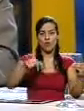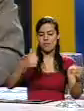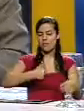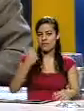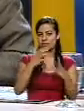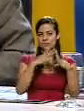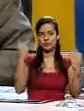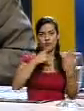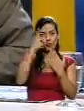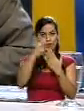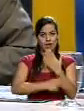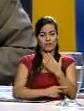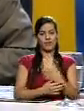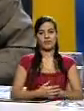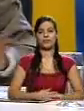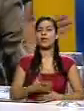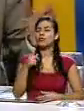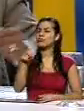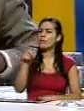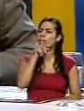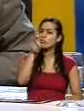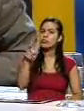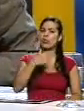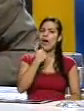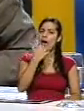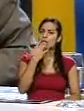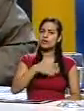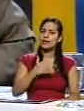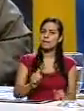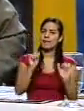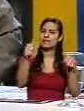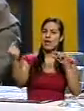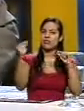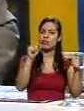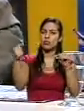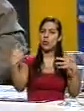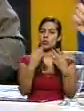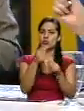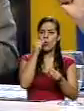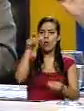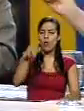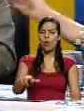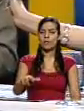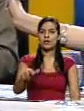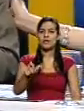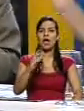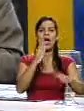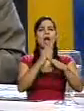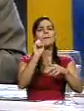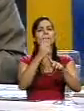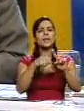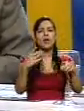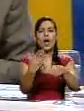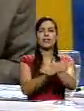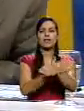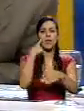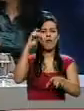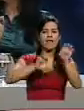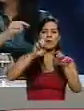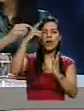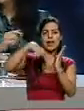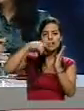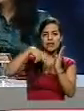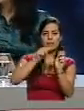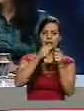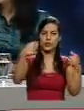hoy. No sé, Blanquita, si tú quieres arrancar la conversación con Manuel con pero relación vamos a este tema. Vamos a hacer primero el análisis de coyuntura